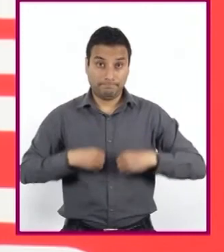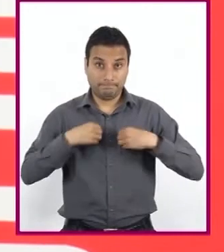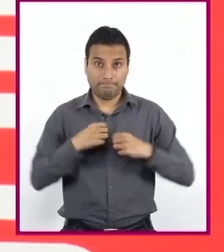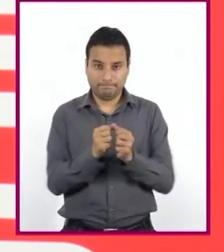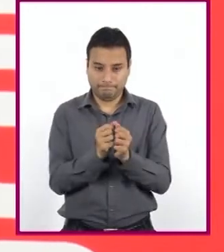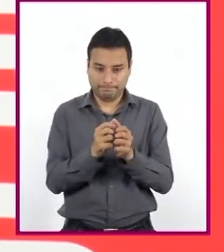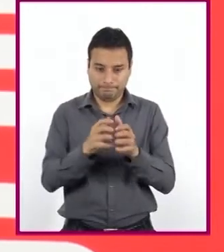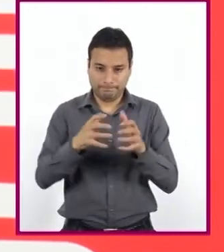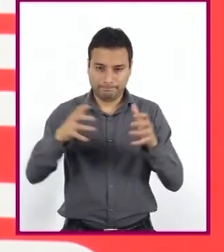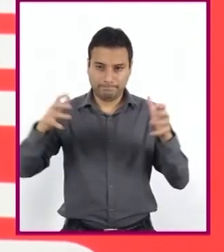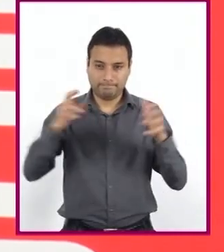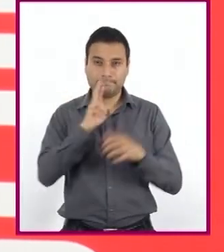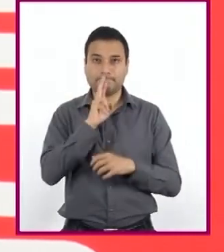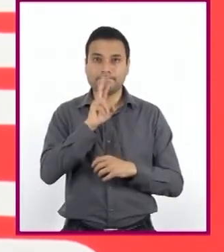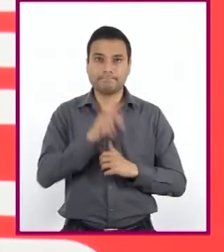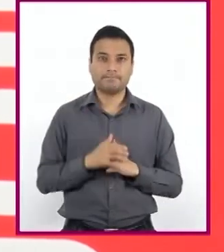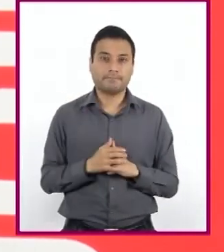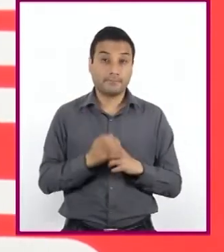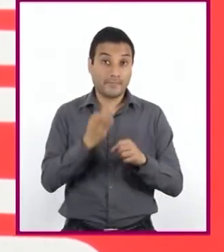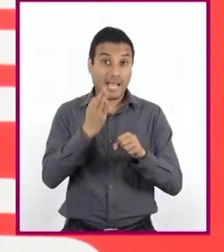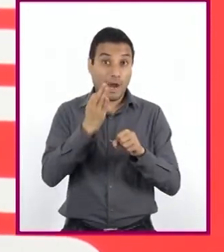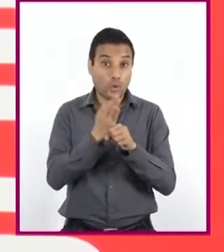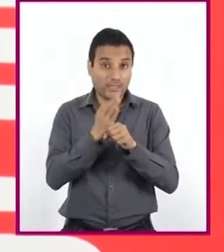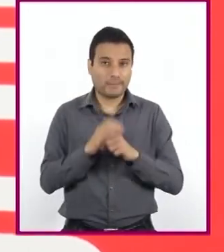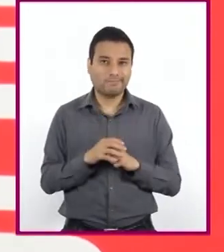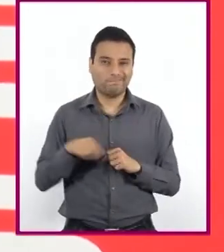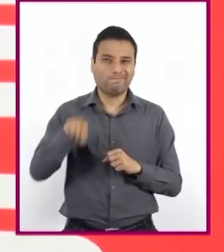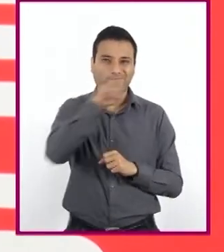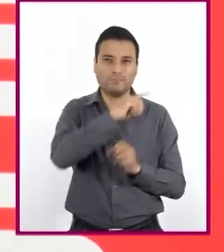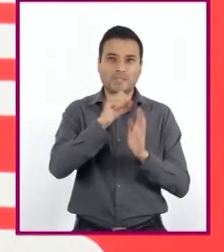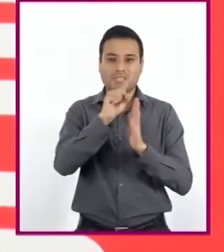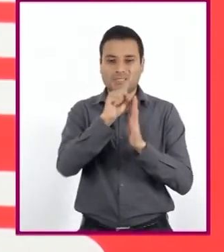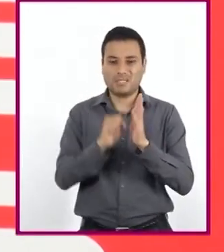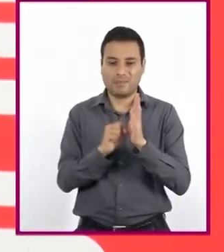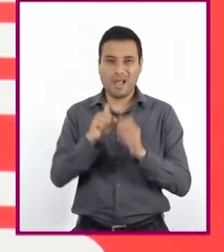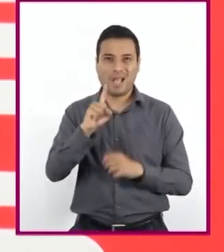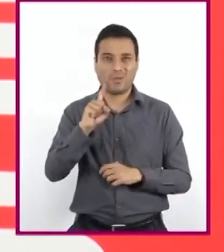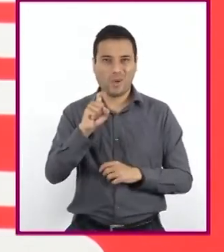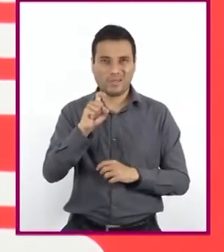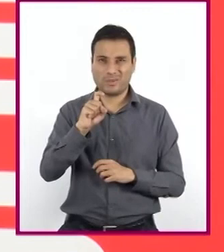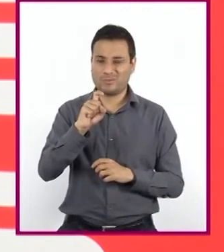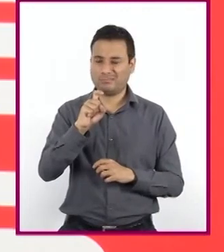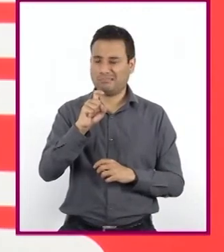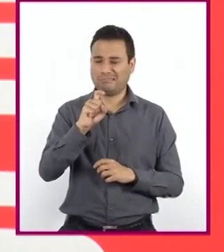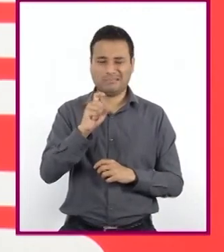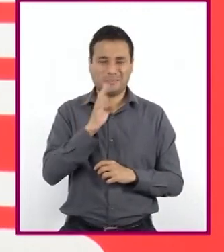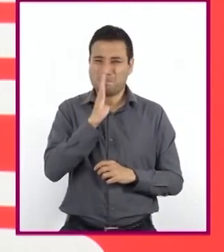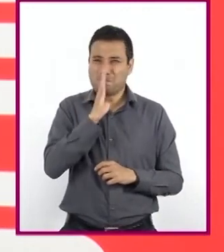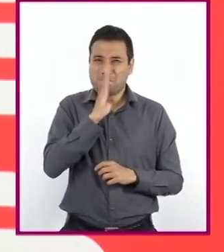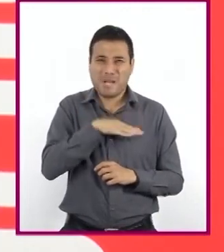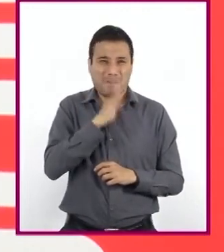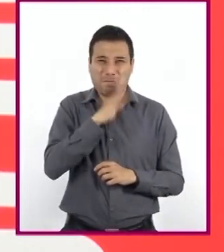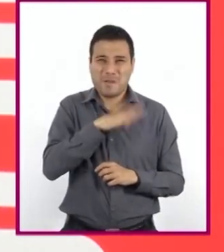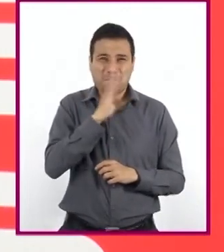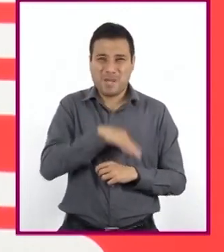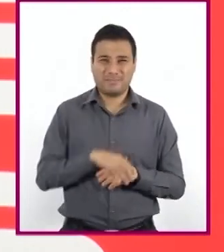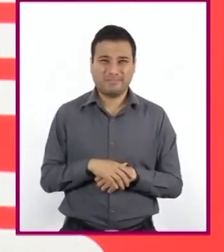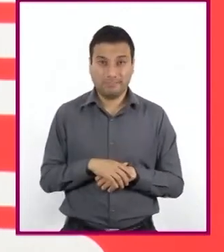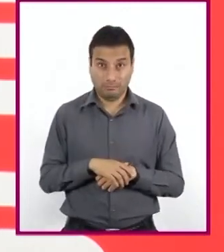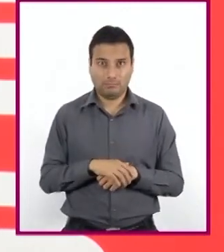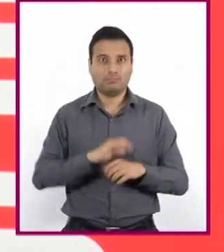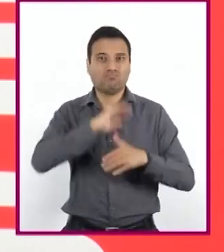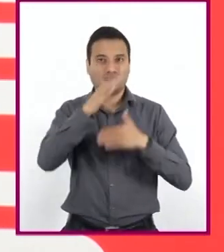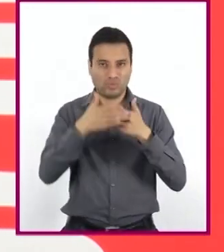En la actualidad, estamos alterando los sistemas acuáticos a un ritmo acelerado y enfrentamos